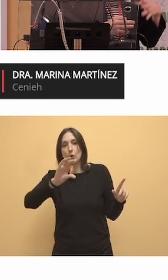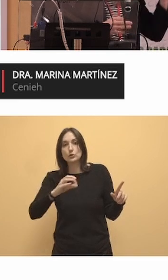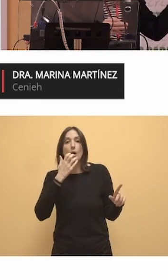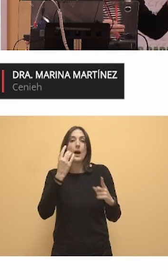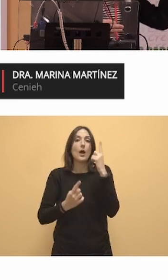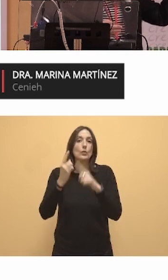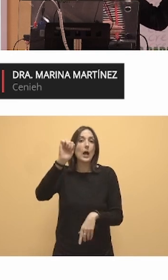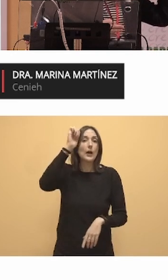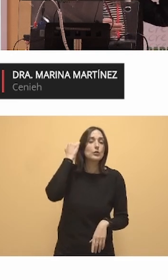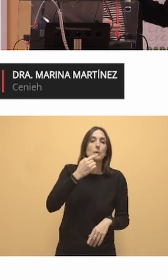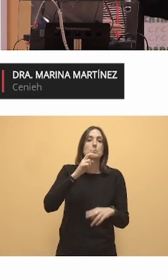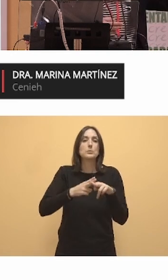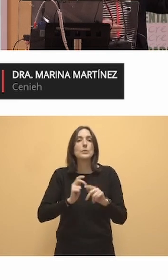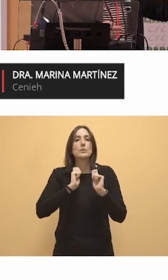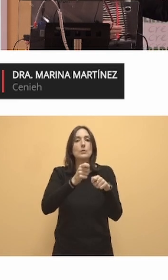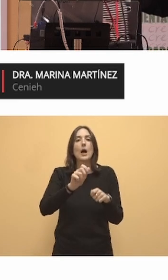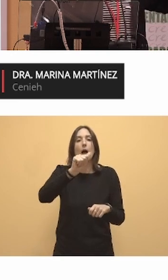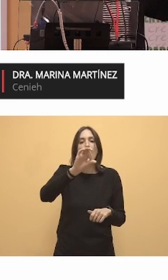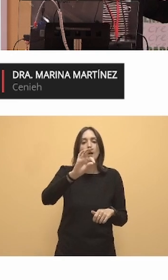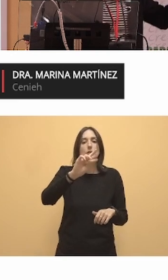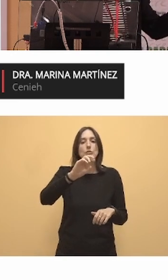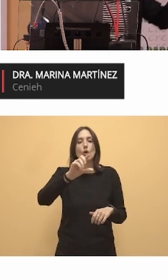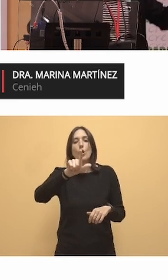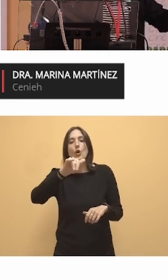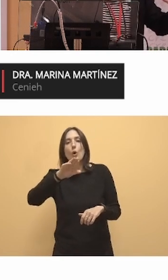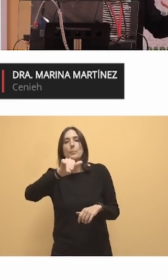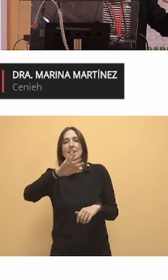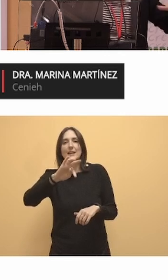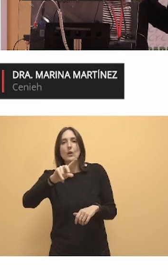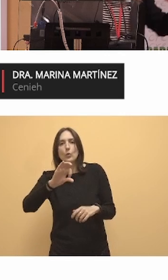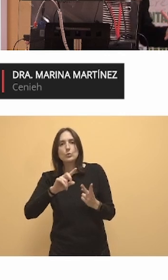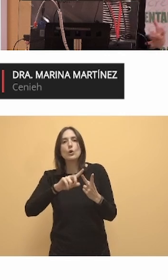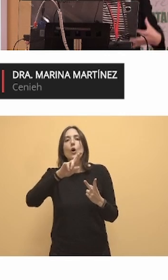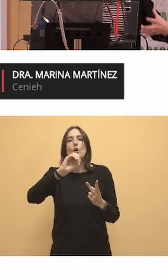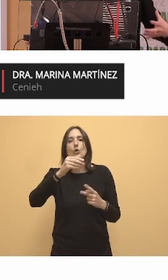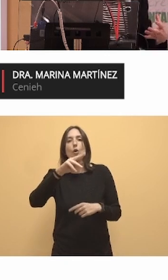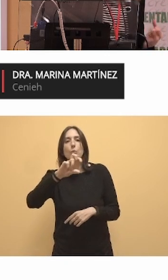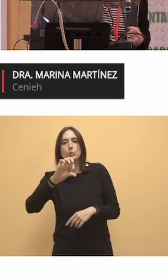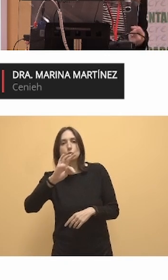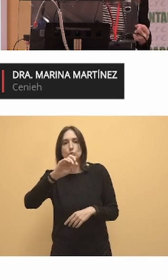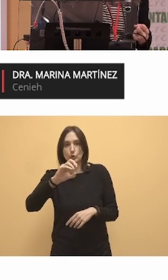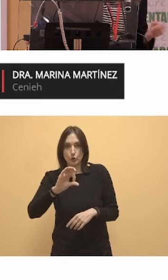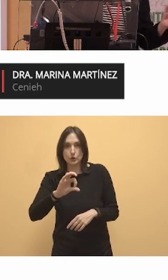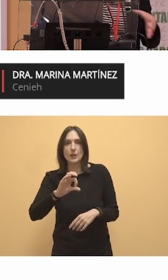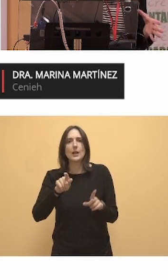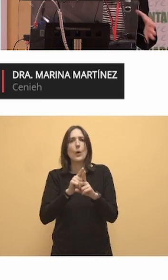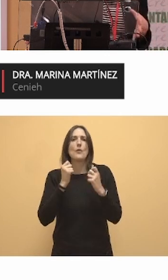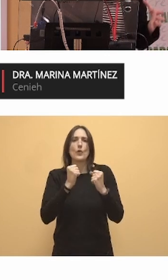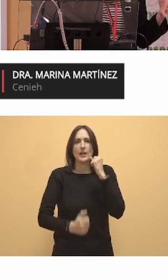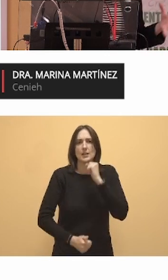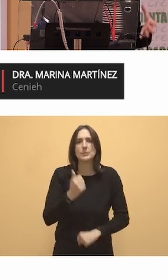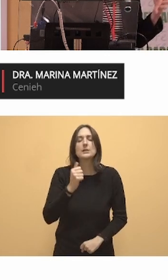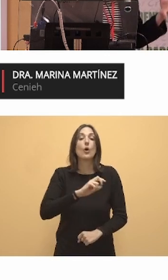paleoantropólogos los conocen o los denominan todavía como australopithecus robustos, porque son mucho más, ahora lo vais a ver, más fuertes, mientras que